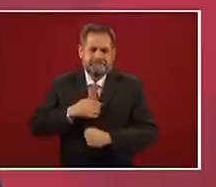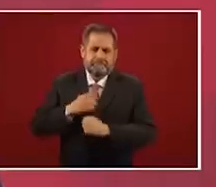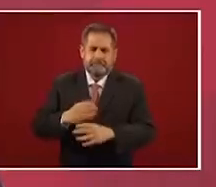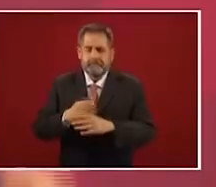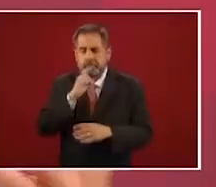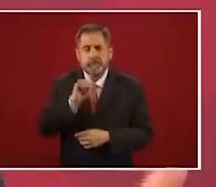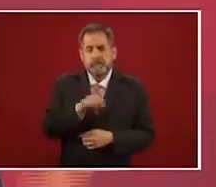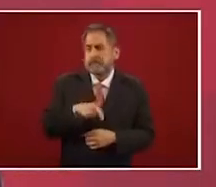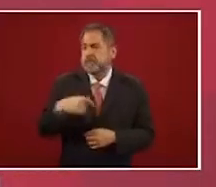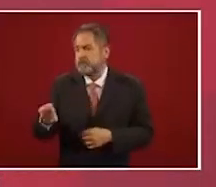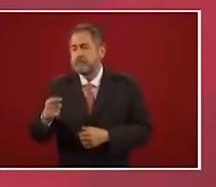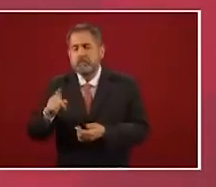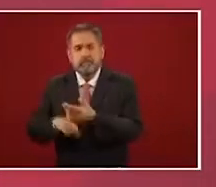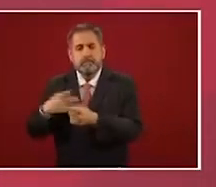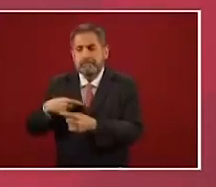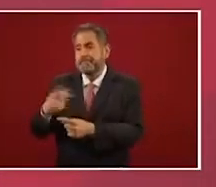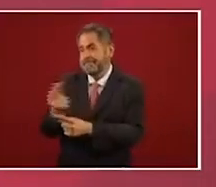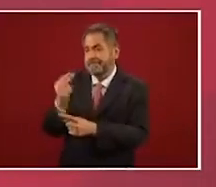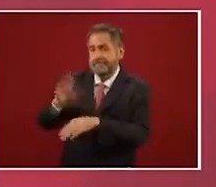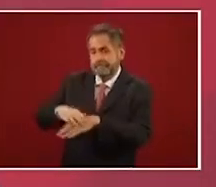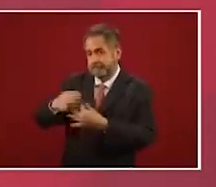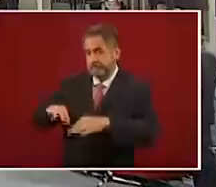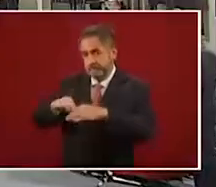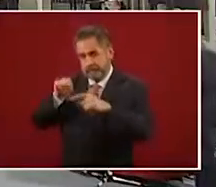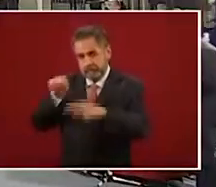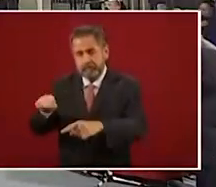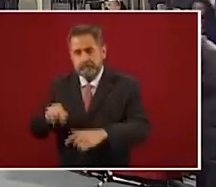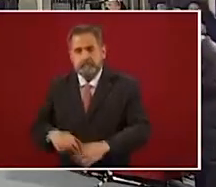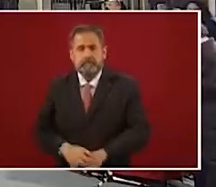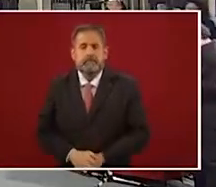déjenle la vacuna a quien sí la necesita de manera importante.